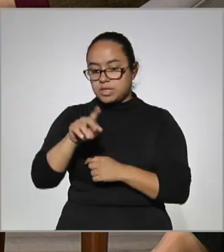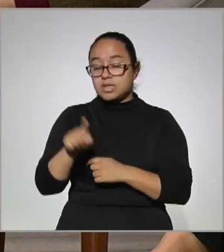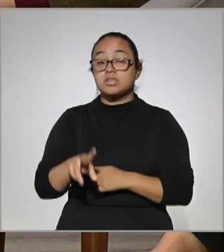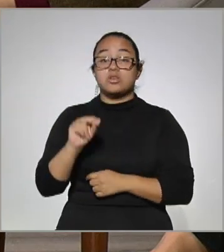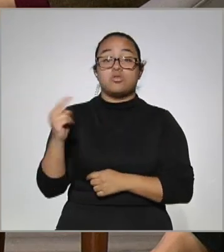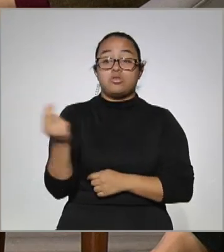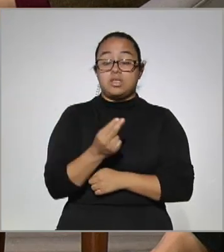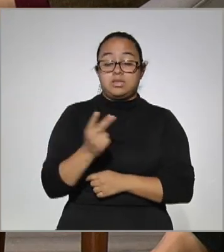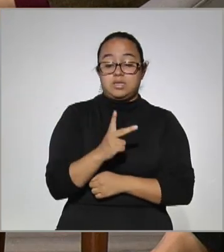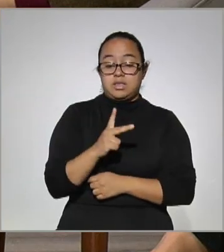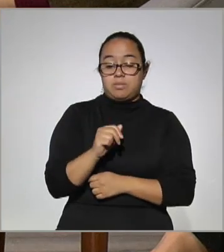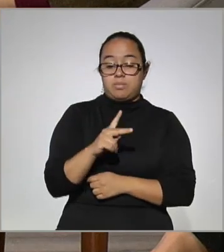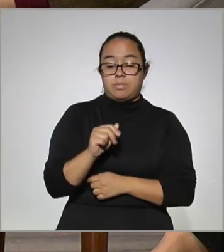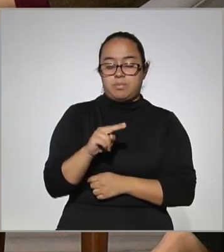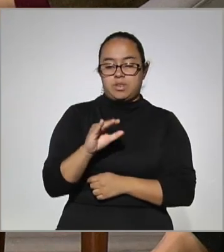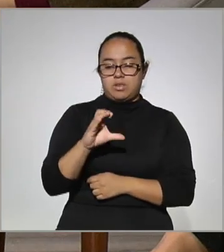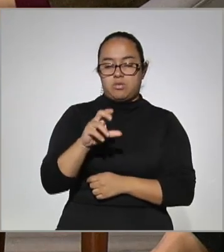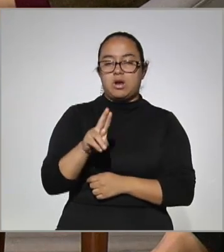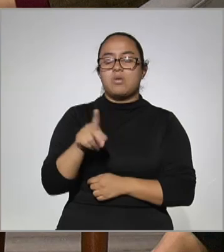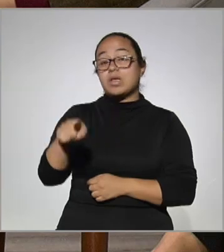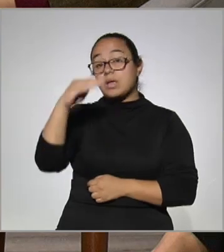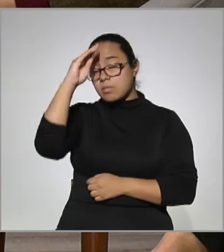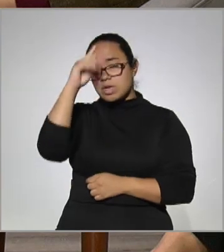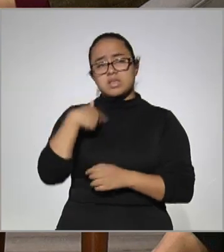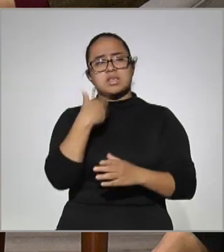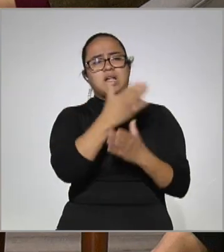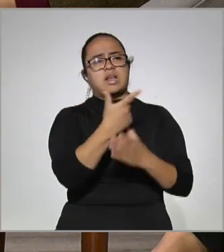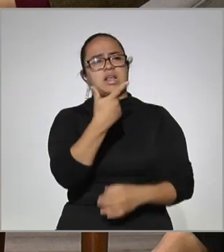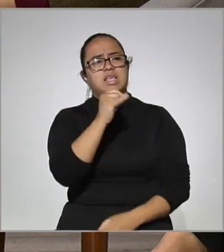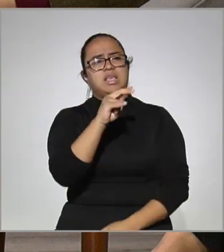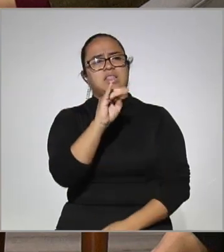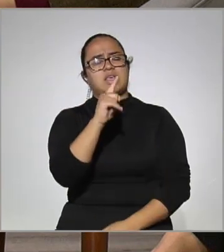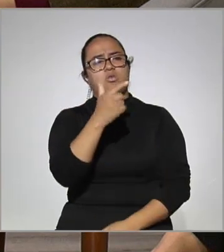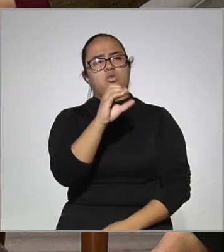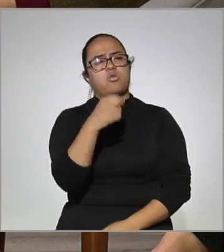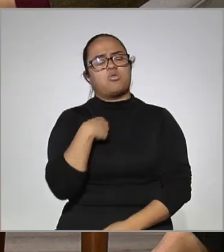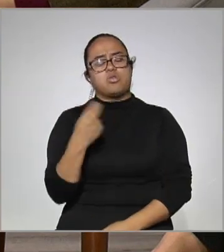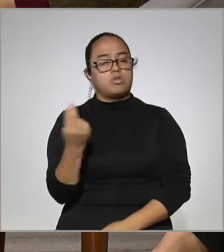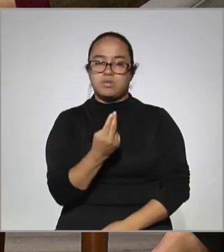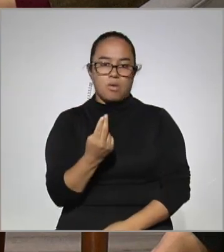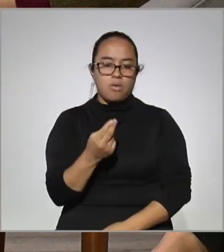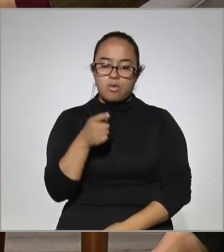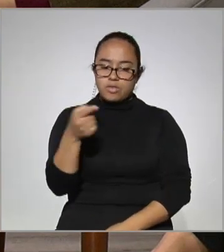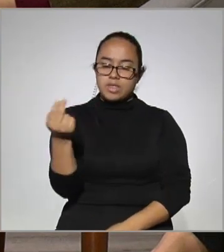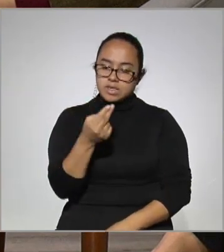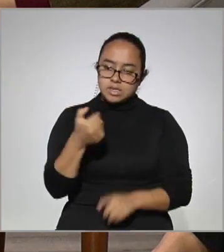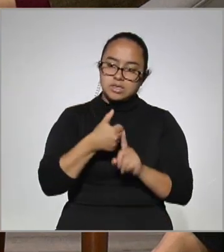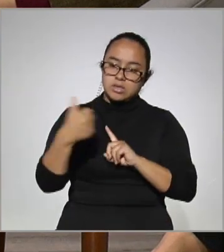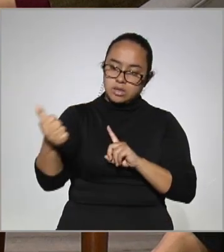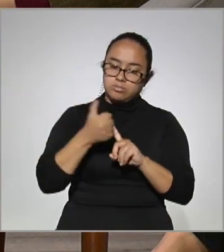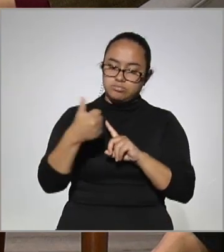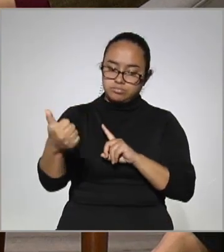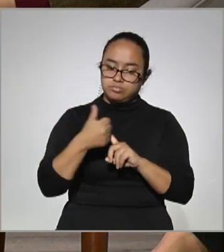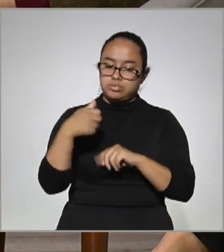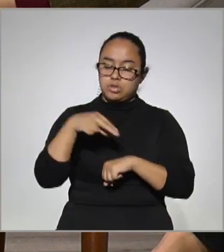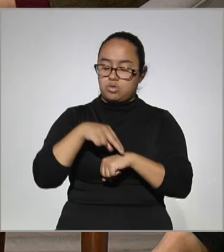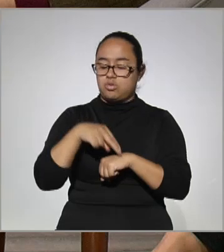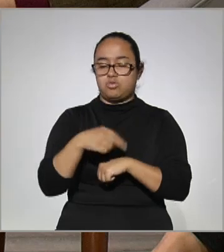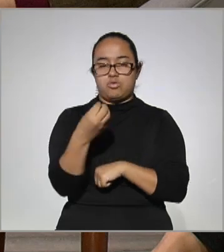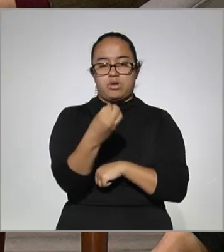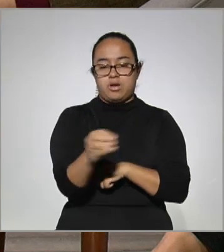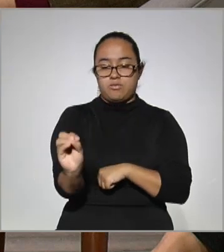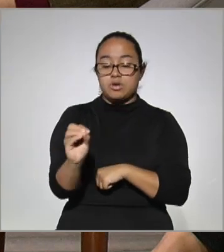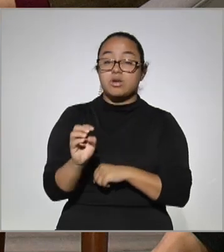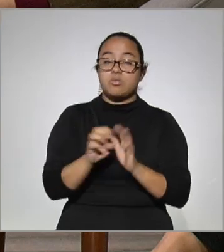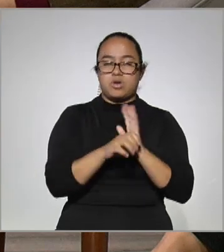Papá Nicolau. Y mucha gente interpreta eso como que ya no tiene que ir al ginecólogo. No, tiene que estar yendo a sus rutinas ginecológicas y como dice el doctor,